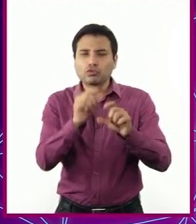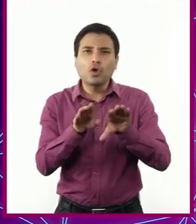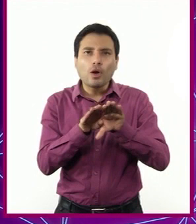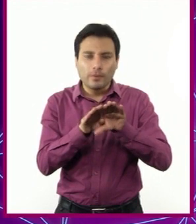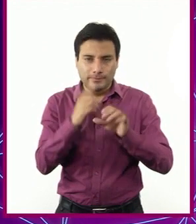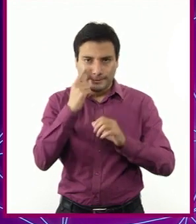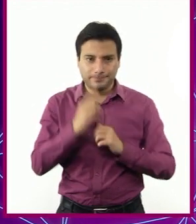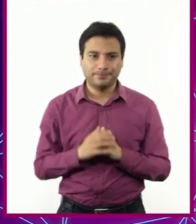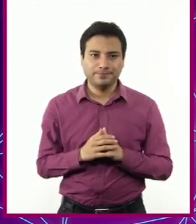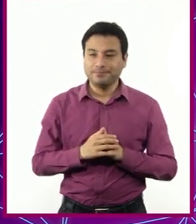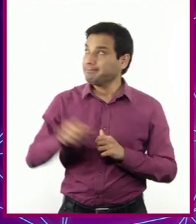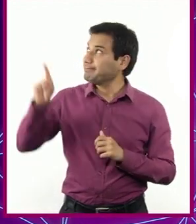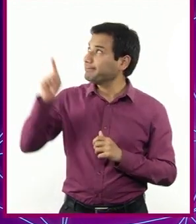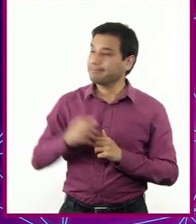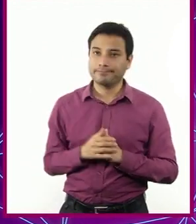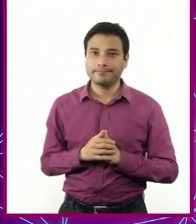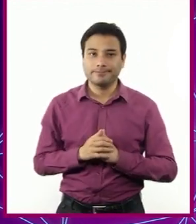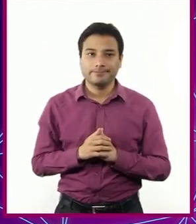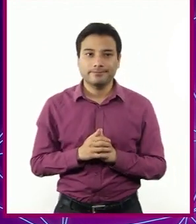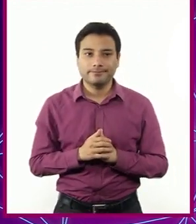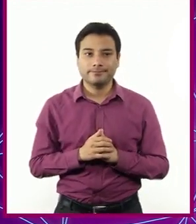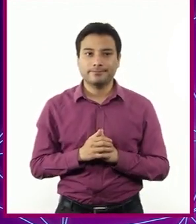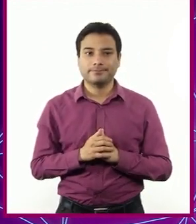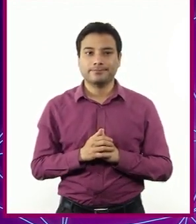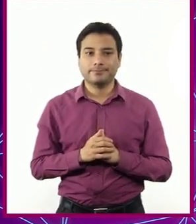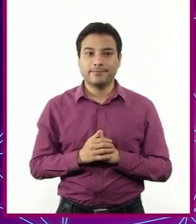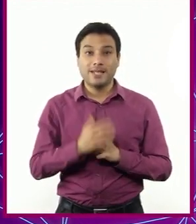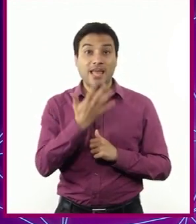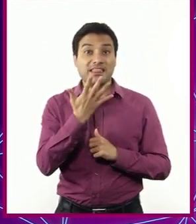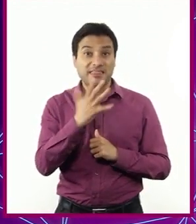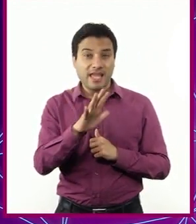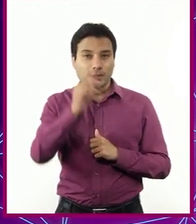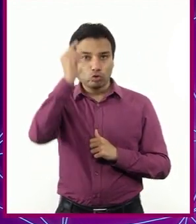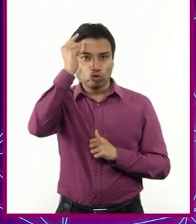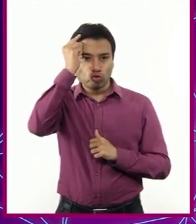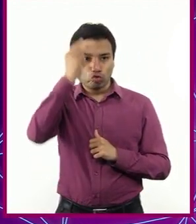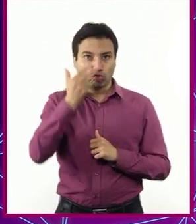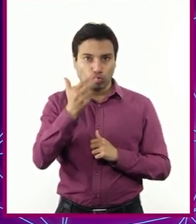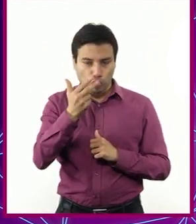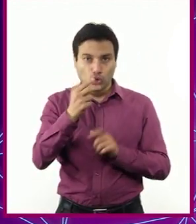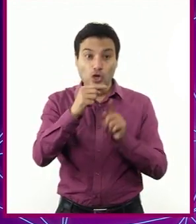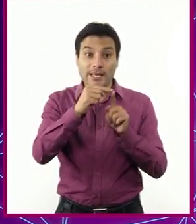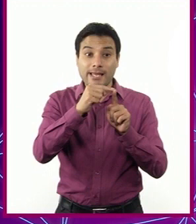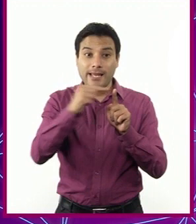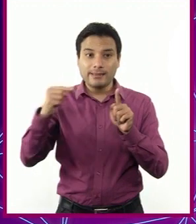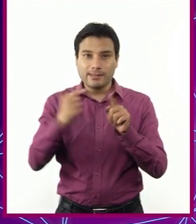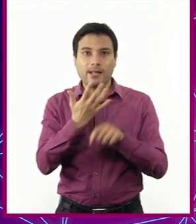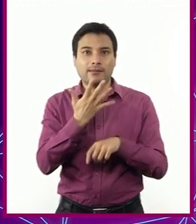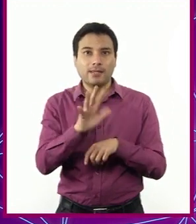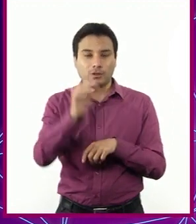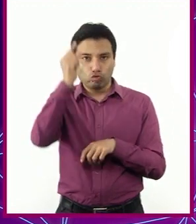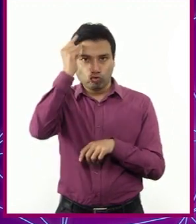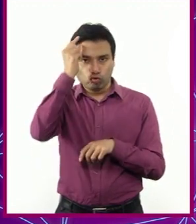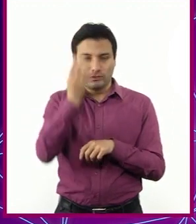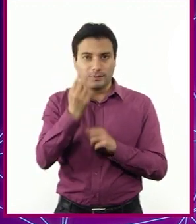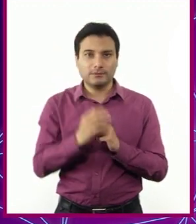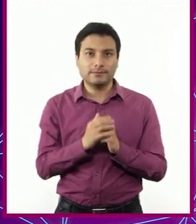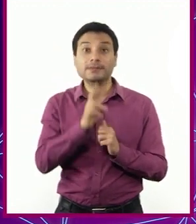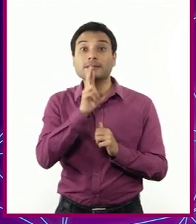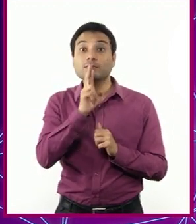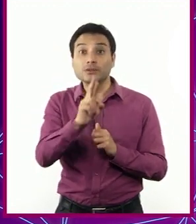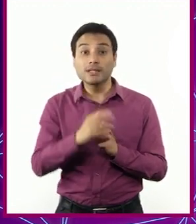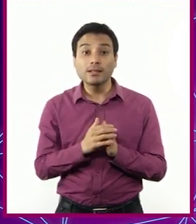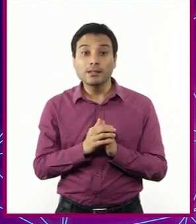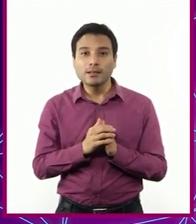dividimos 10 elevado a la 8 entre 10 elevado a la 3. Obtenemos como resultado 10